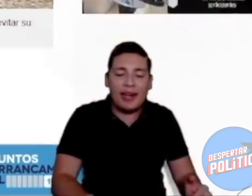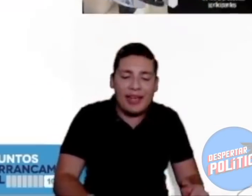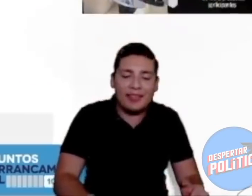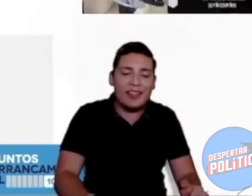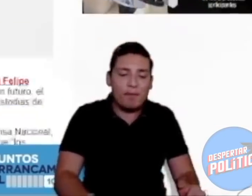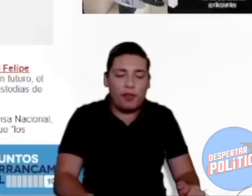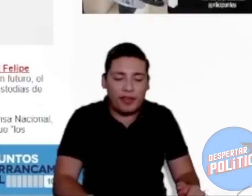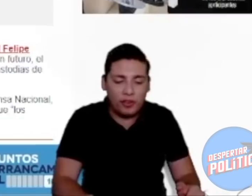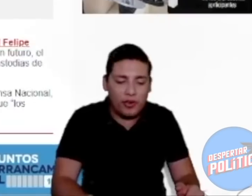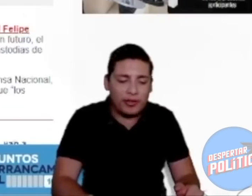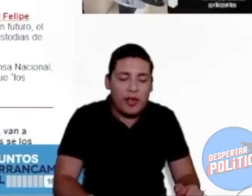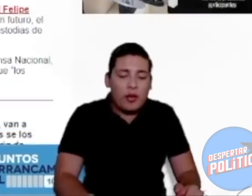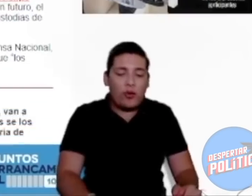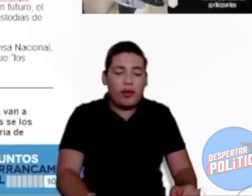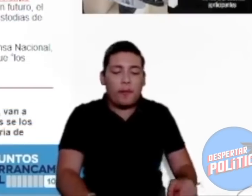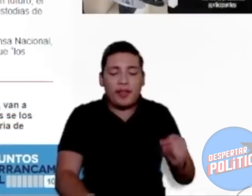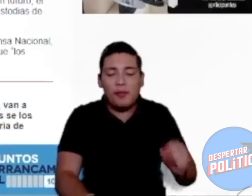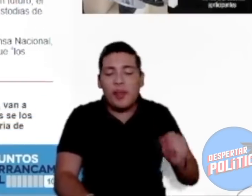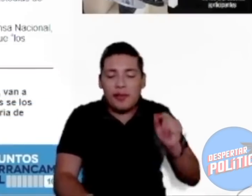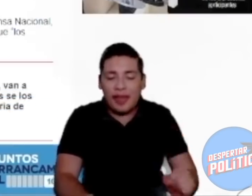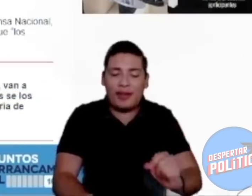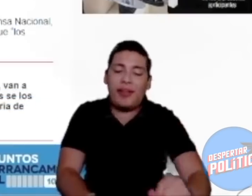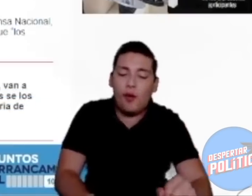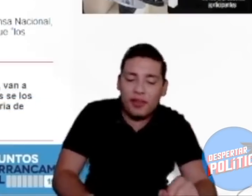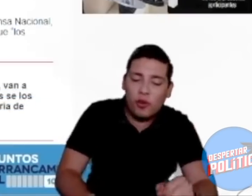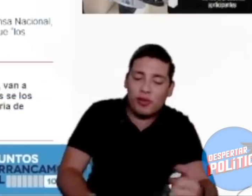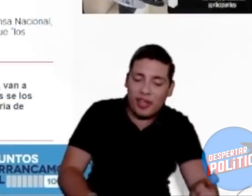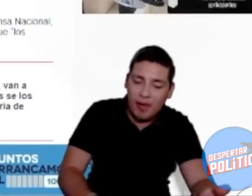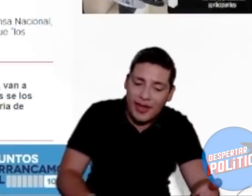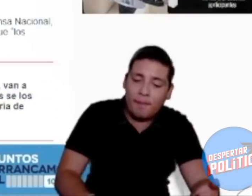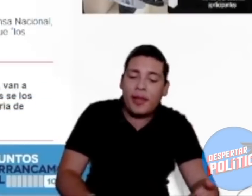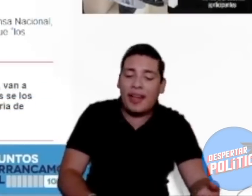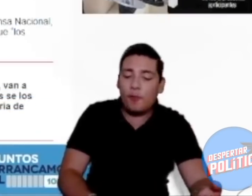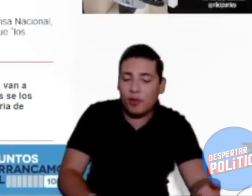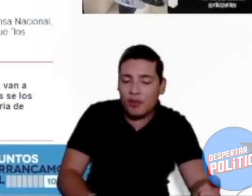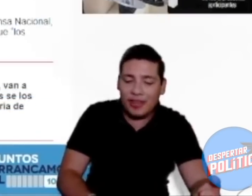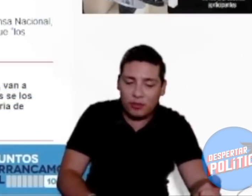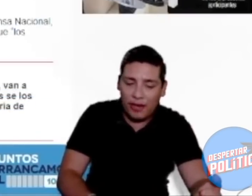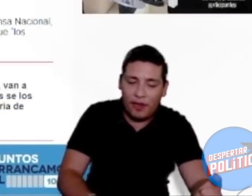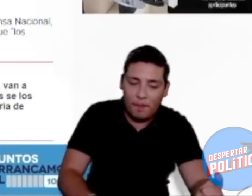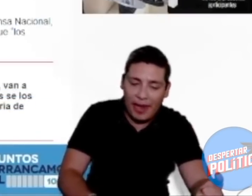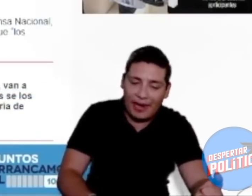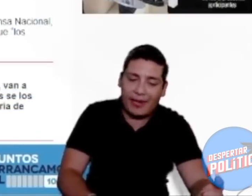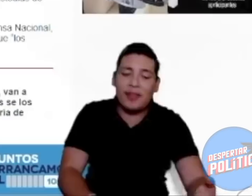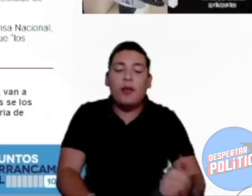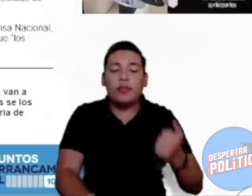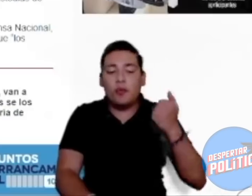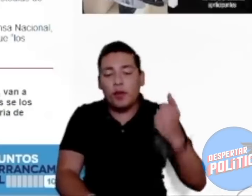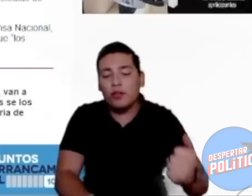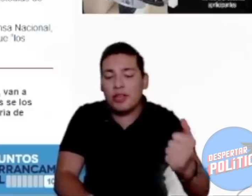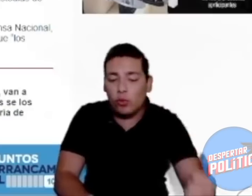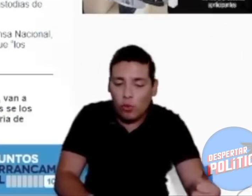evitar este tipo de acciones, con el objetivo de evitar que obras como el Tren Maya, el Aeropuerto Internacional Felipe Ángeles,